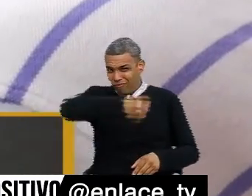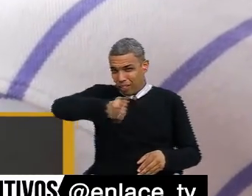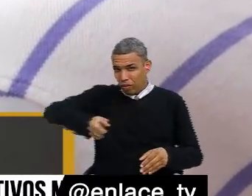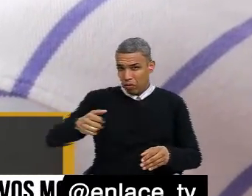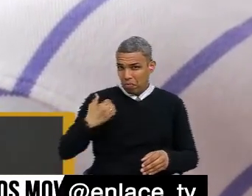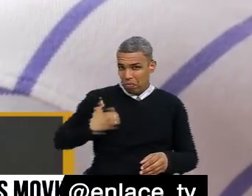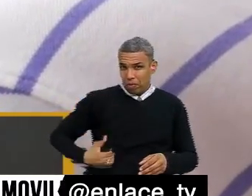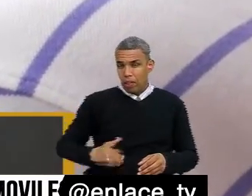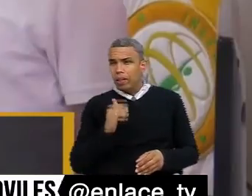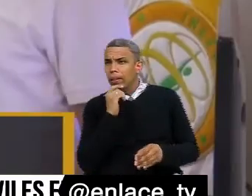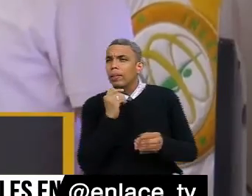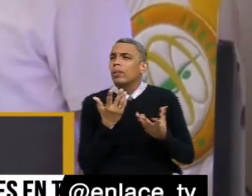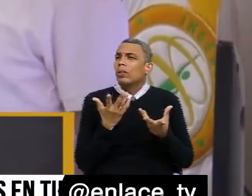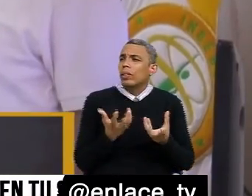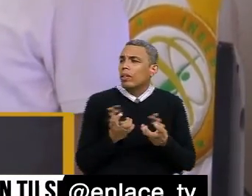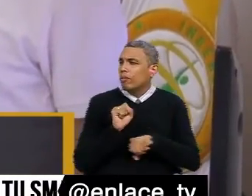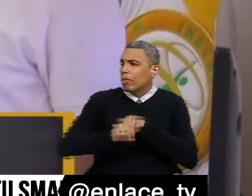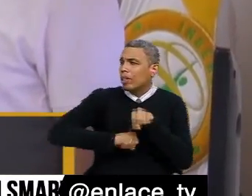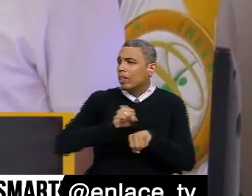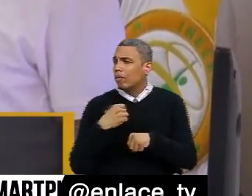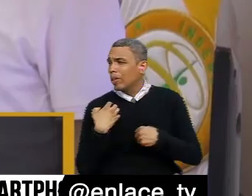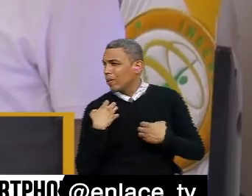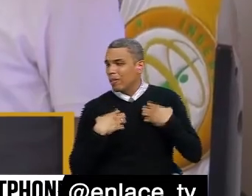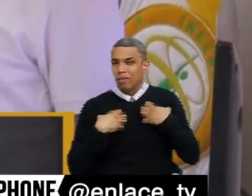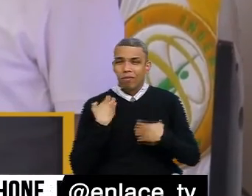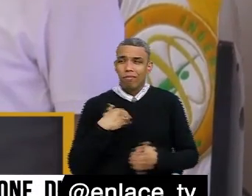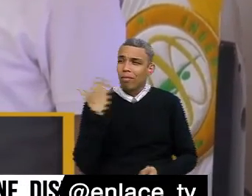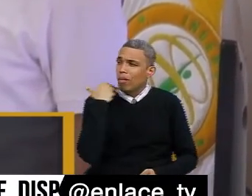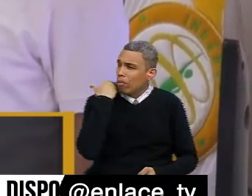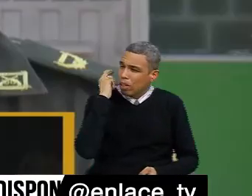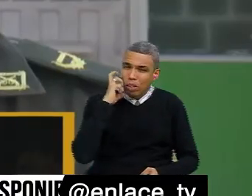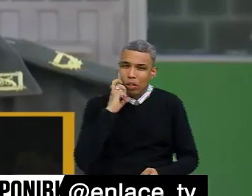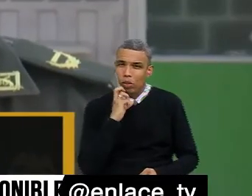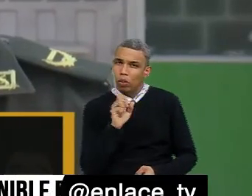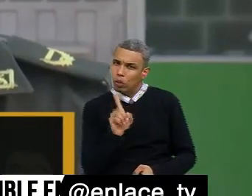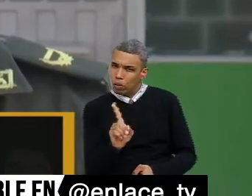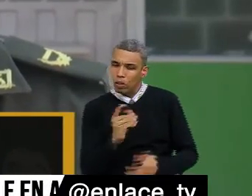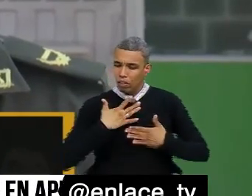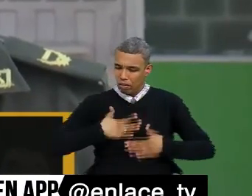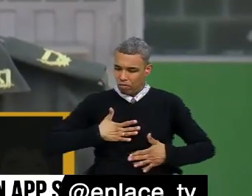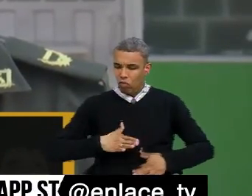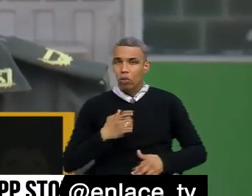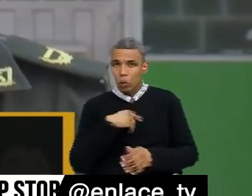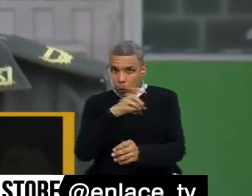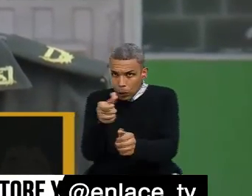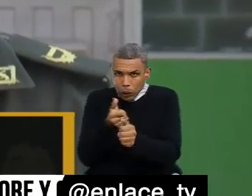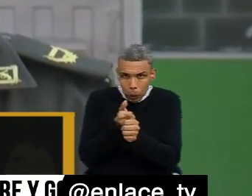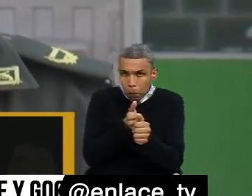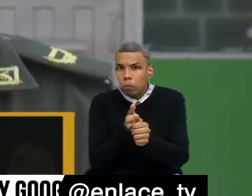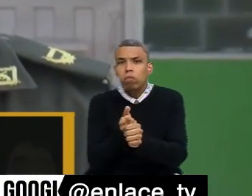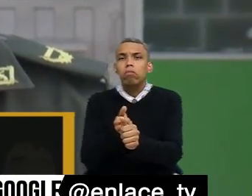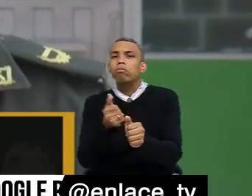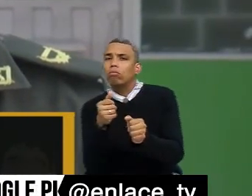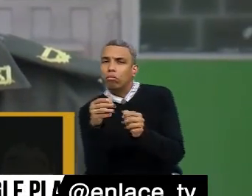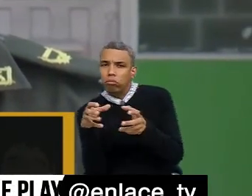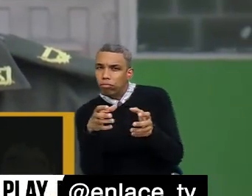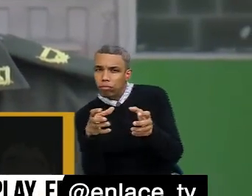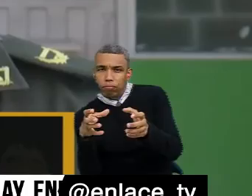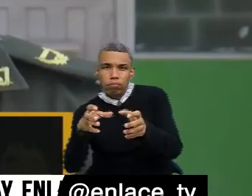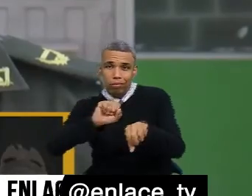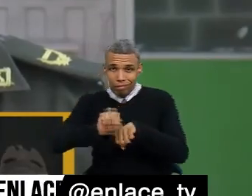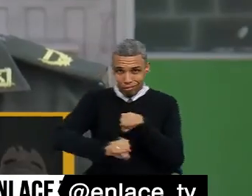unas rutas que nos comentaron los ciudadanos que de igual manera pues los policías saldrán en los puntos críticos a